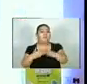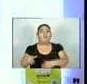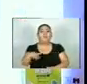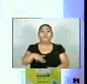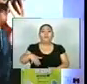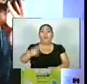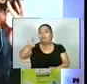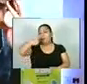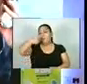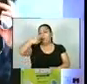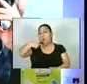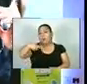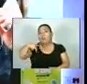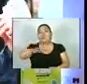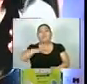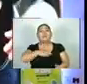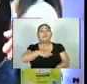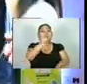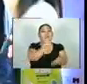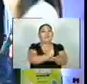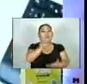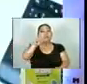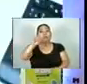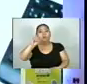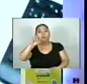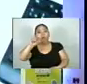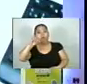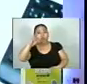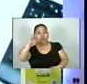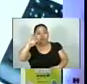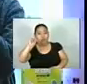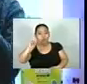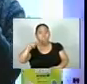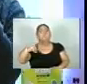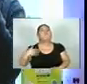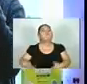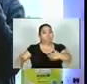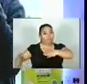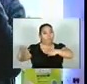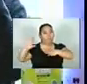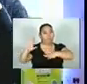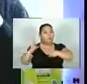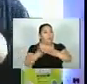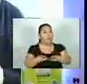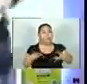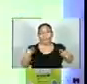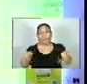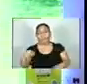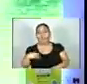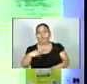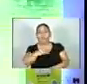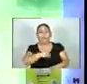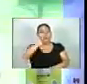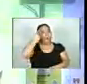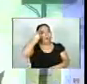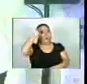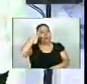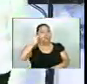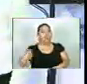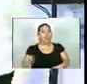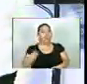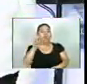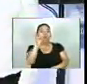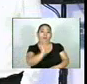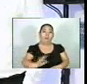farmacias. Procaps con su marca Dolofin está comprometido en seguir facilitando soluciones terapéuticas innovadoras con